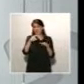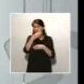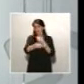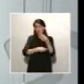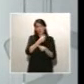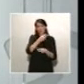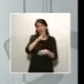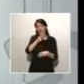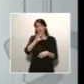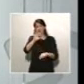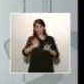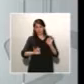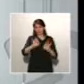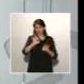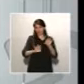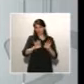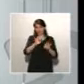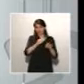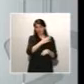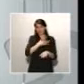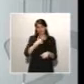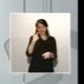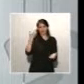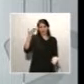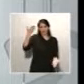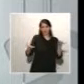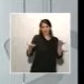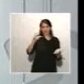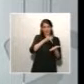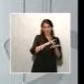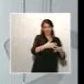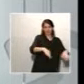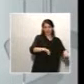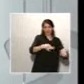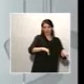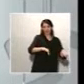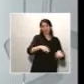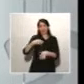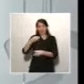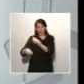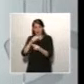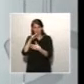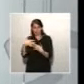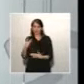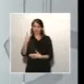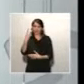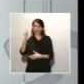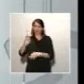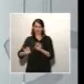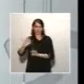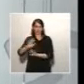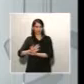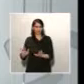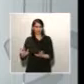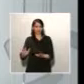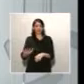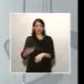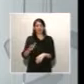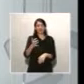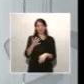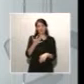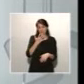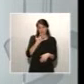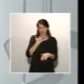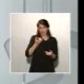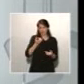de lo que viene siendo un día habitual. Llamando de ejemplo, puedo decir que los servicios de